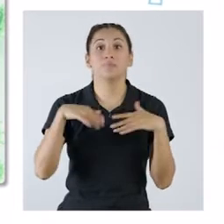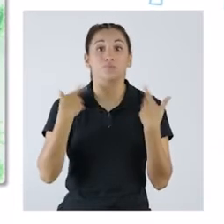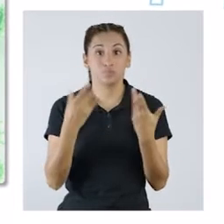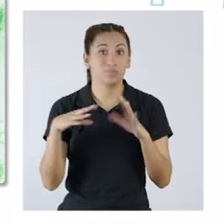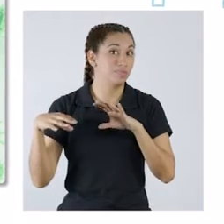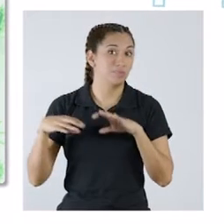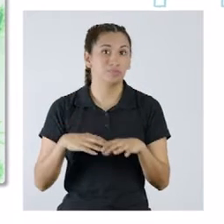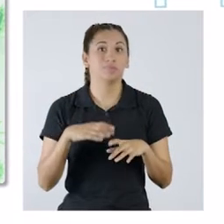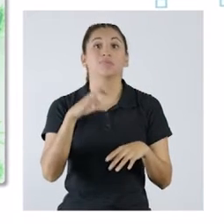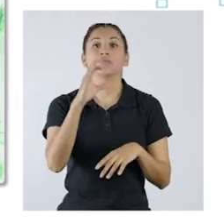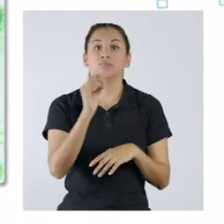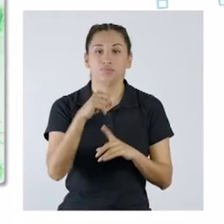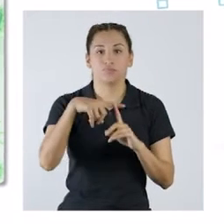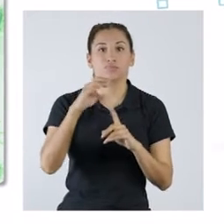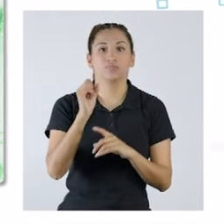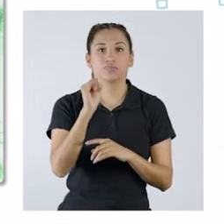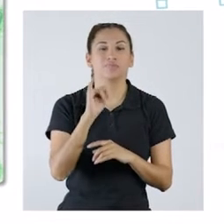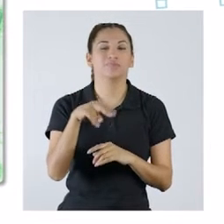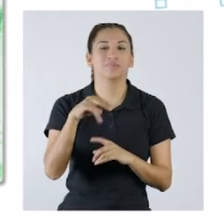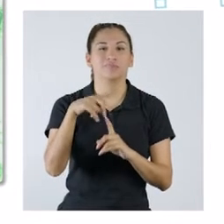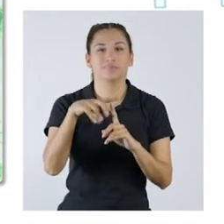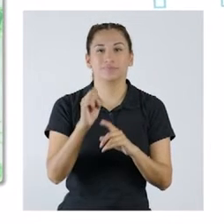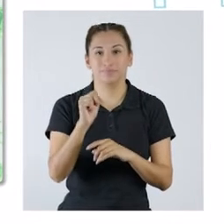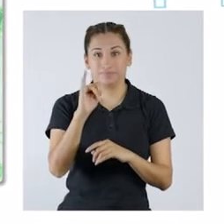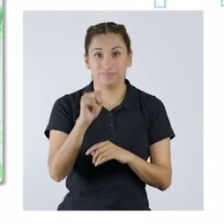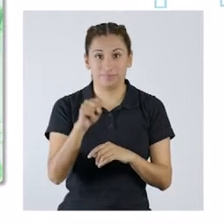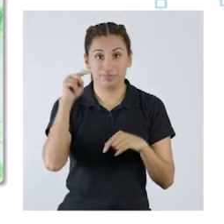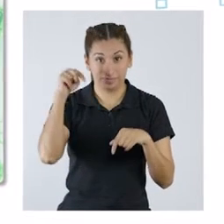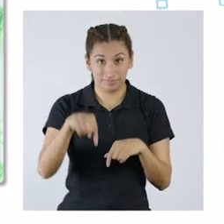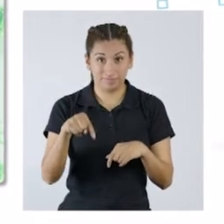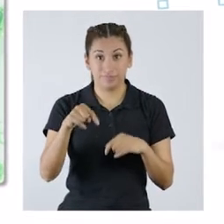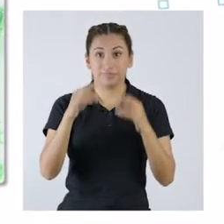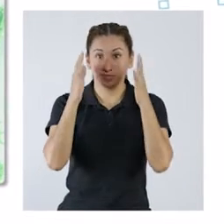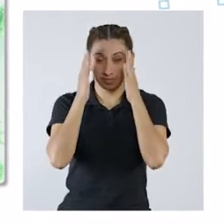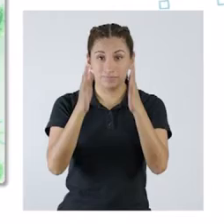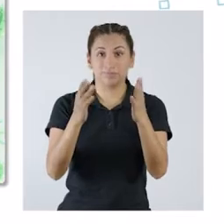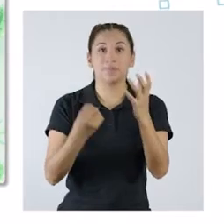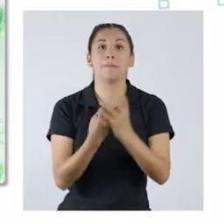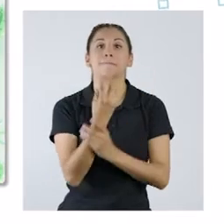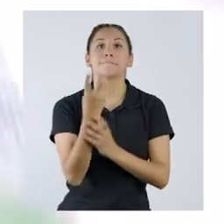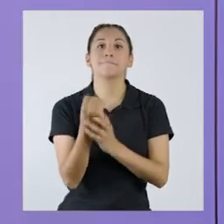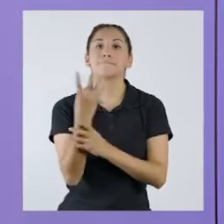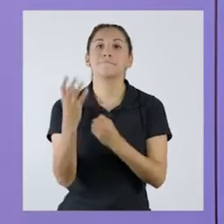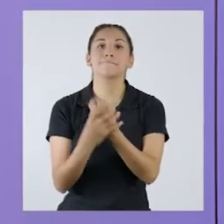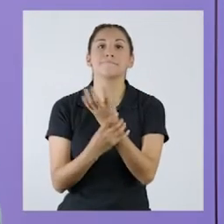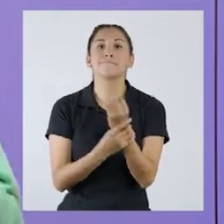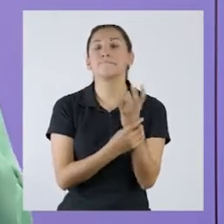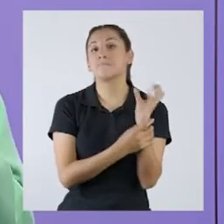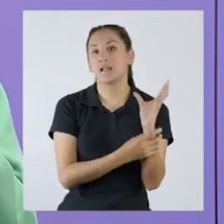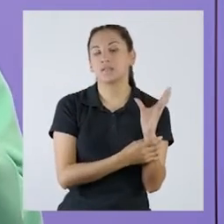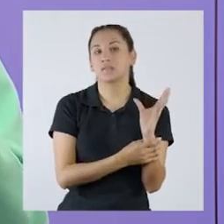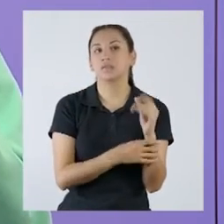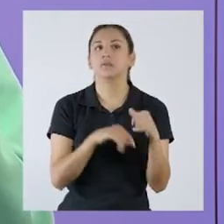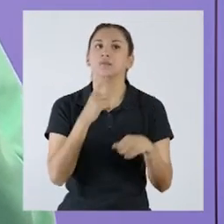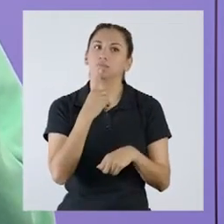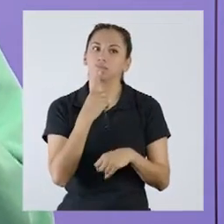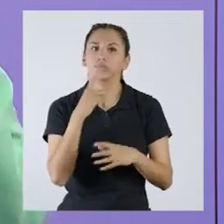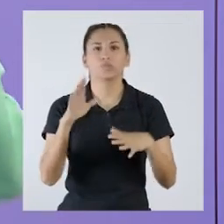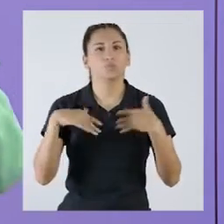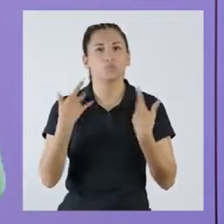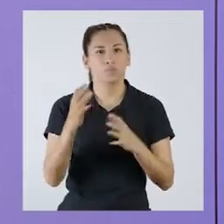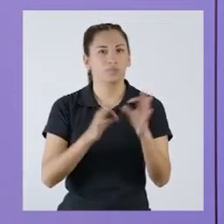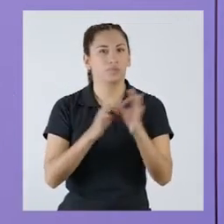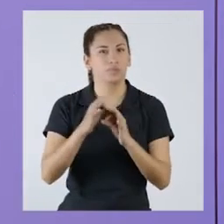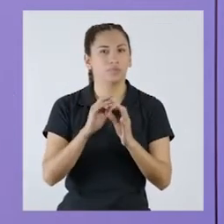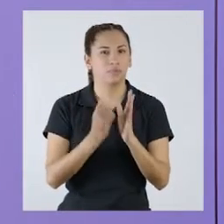capaces de realizar la fotosíntesis. En este programa nos centraremos en las plantas. ¿Y nos podría explicar